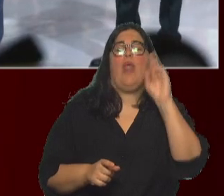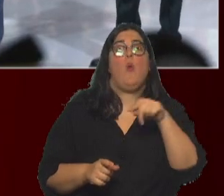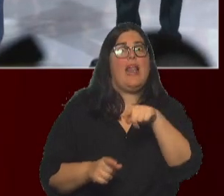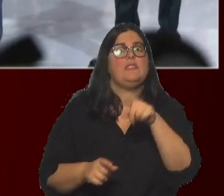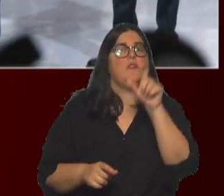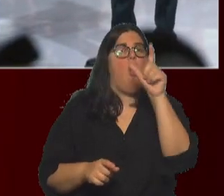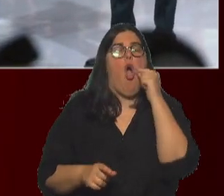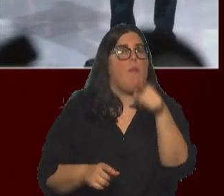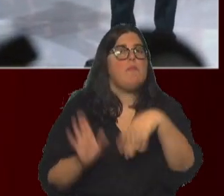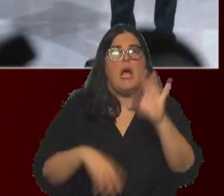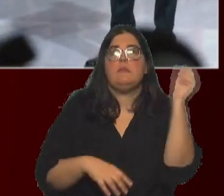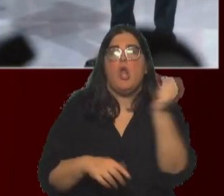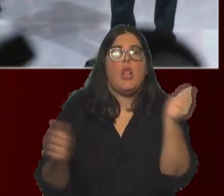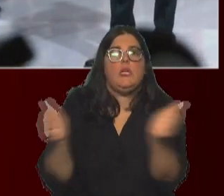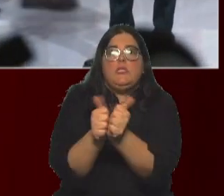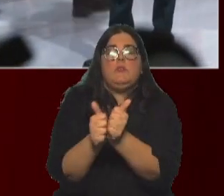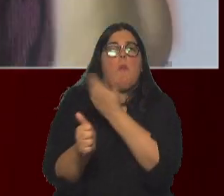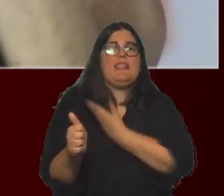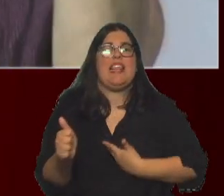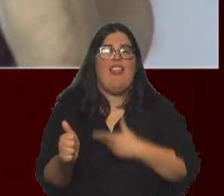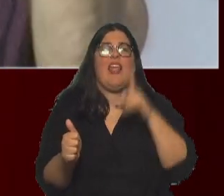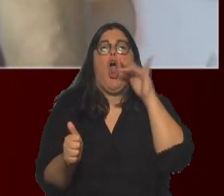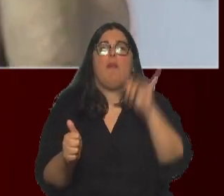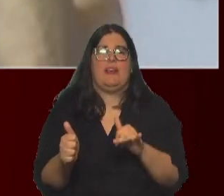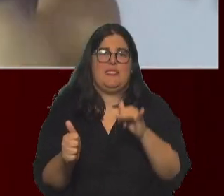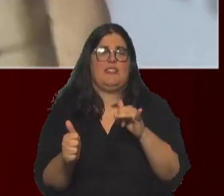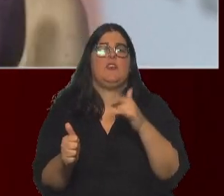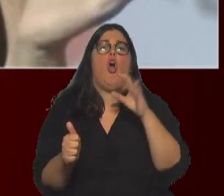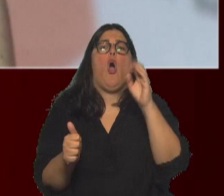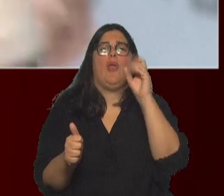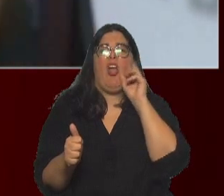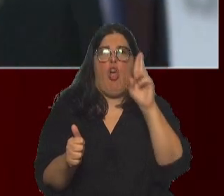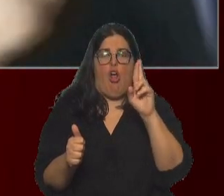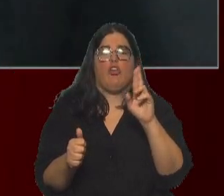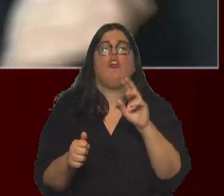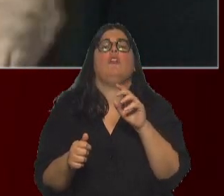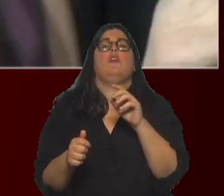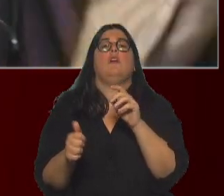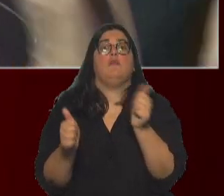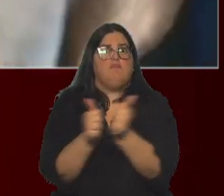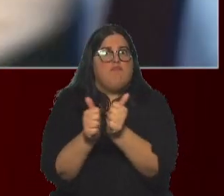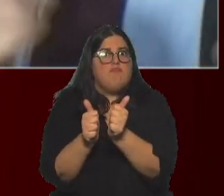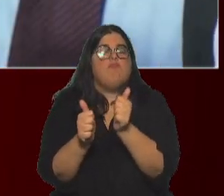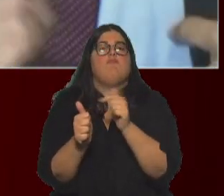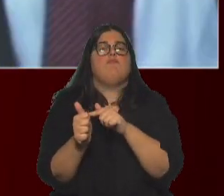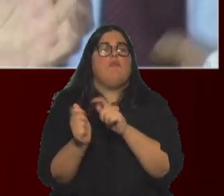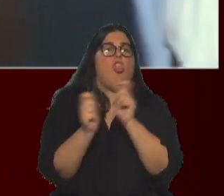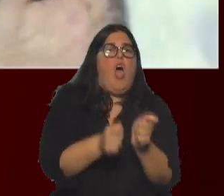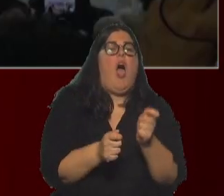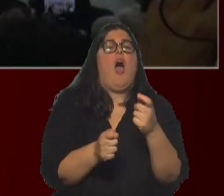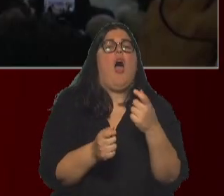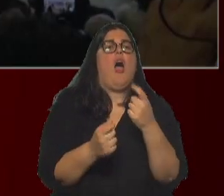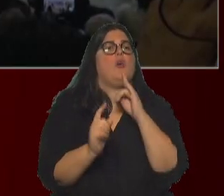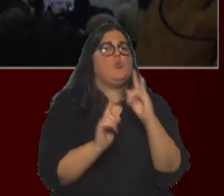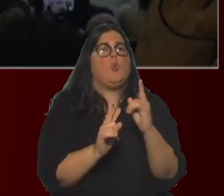López Obrador no viaja, López Obrador deposita en Ebrard no solamente la representación de